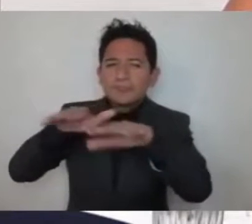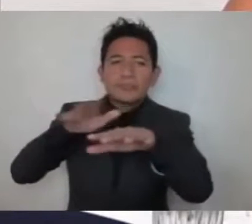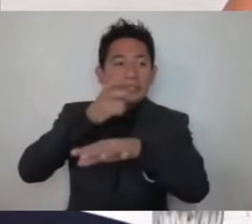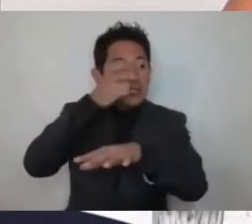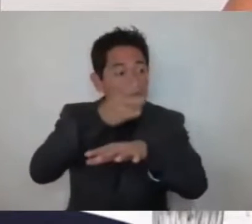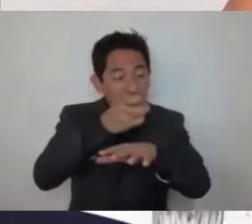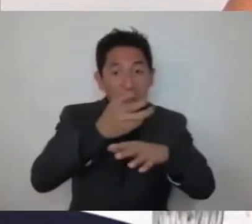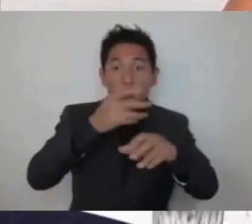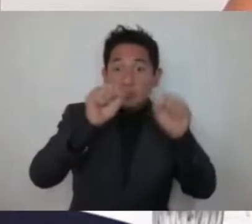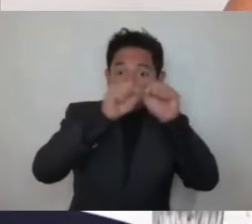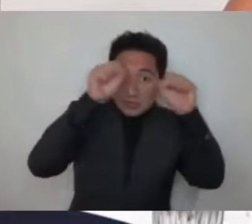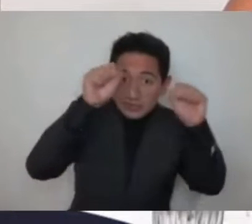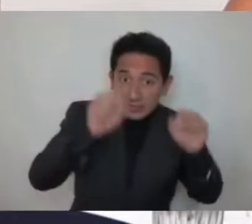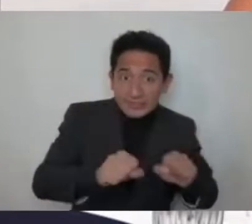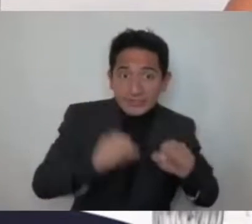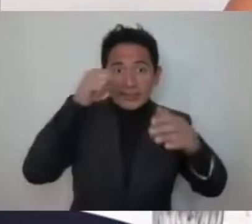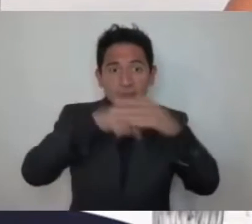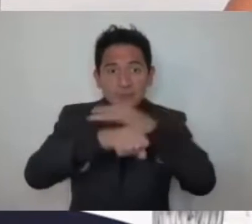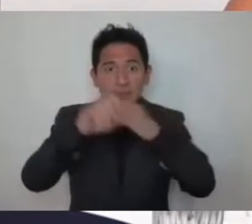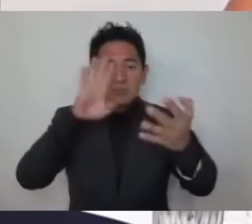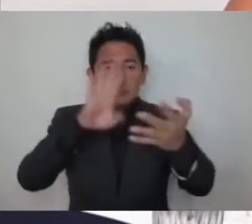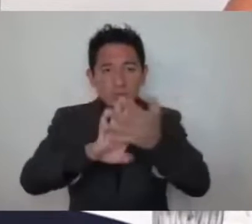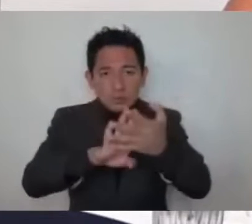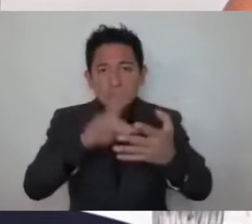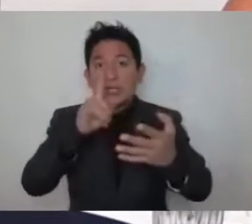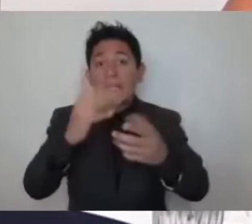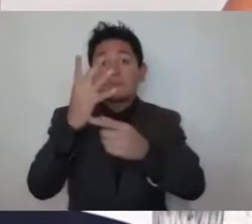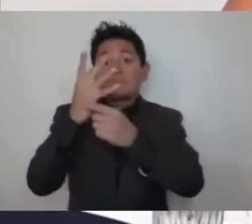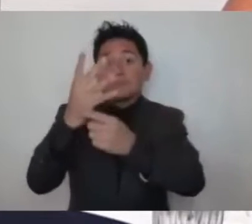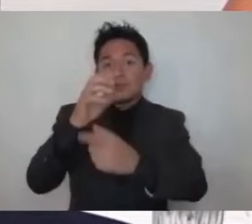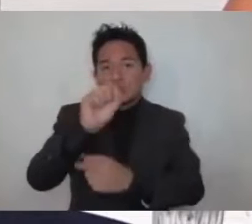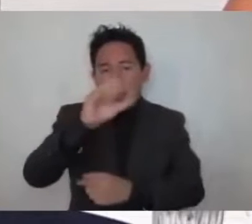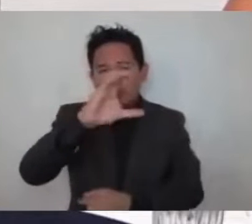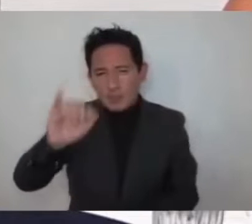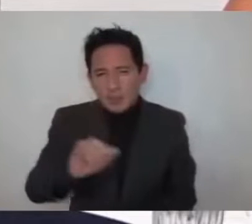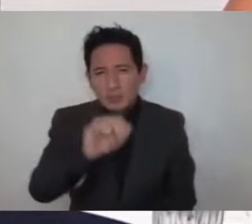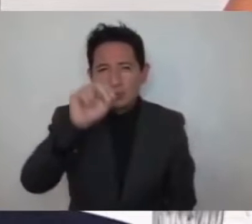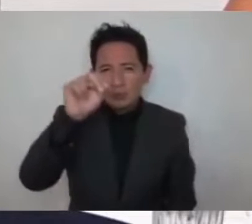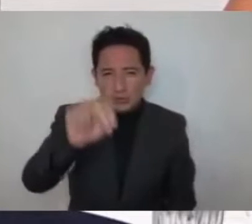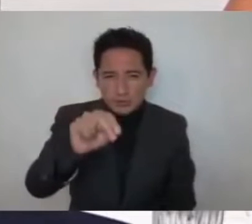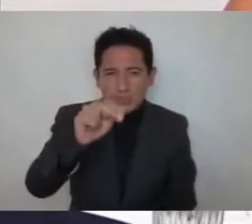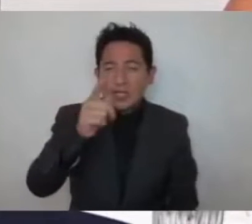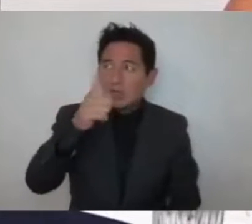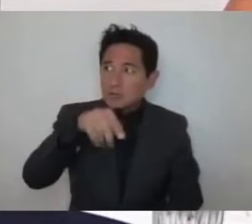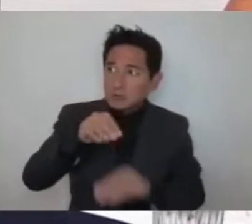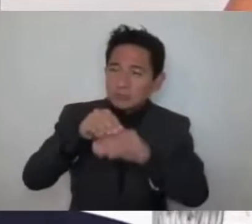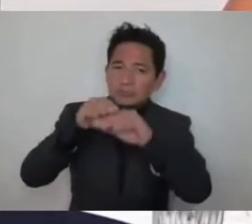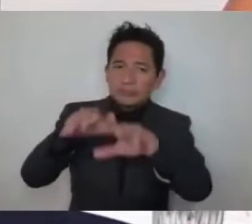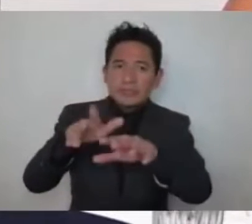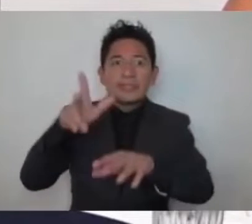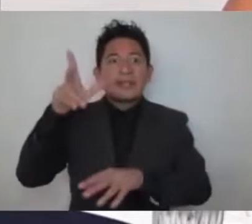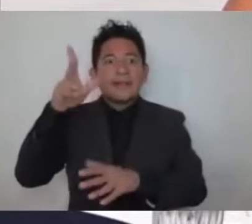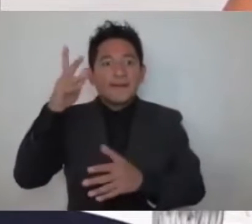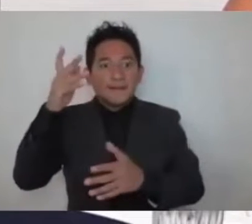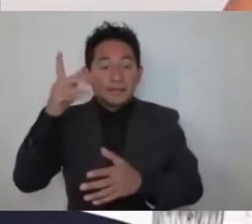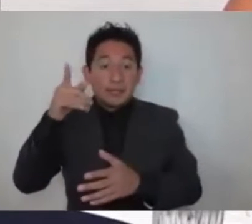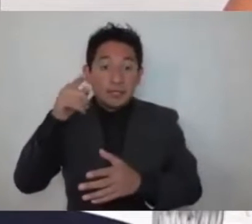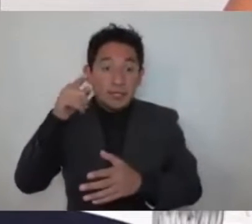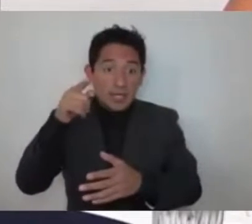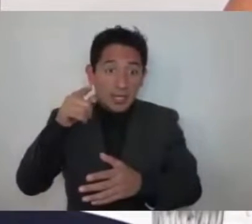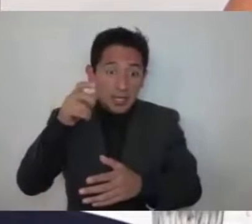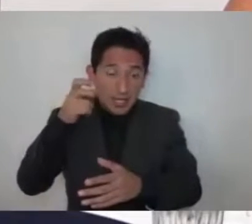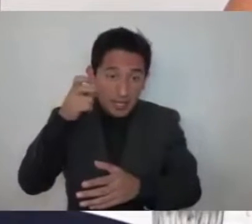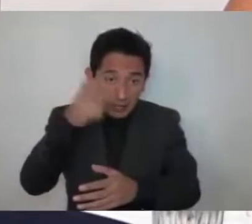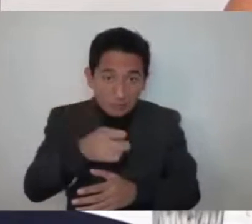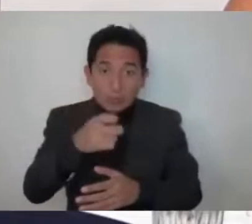emitido la corte y que en lo relativo a a legalidad de detenciones había dicho mucho y ponerlo en un documento de